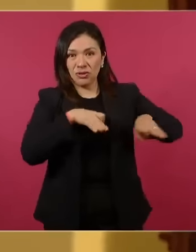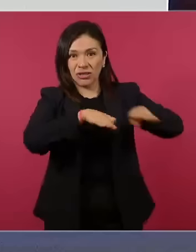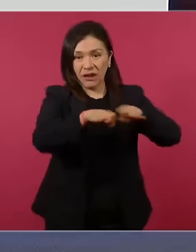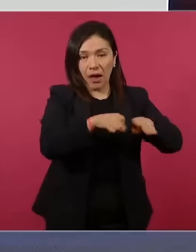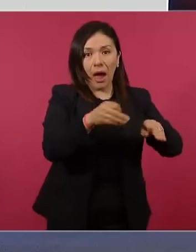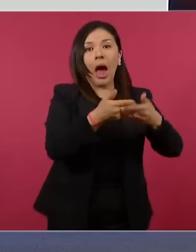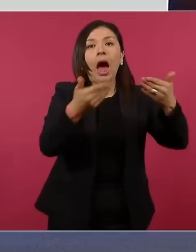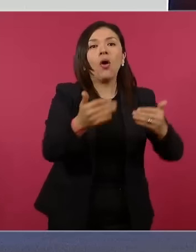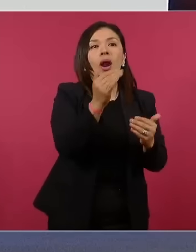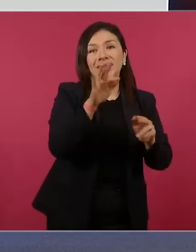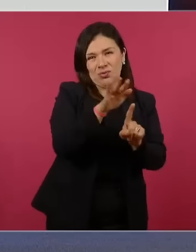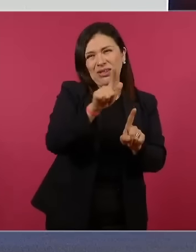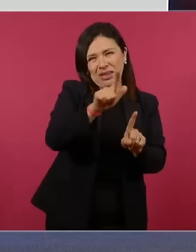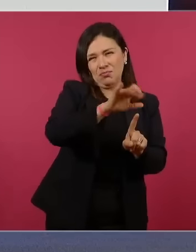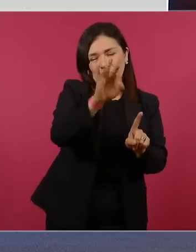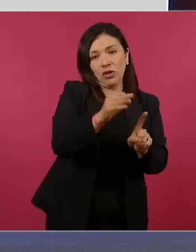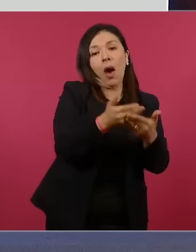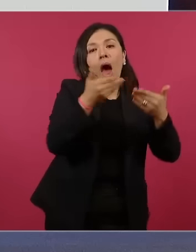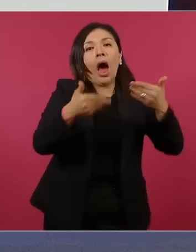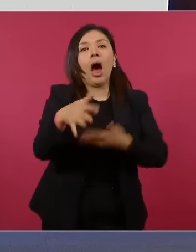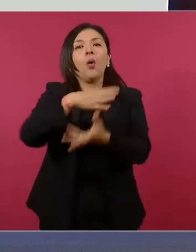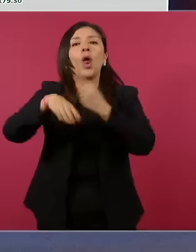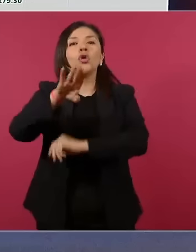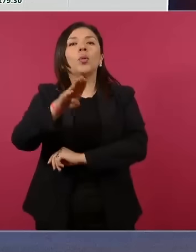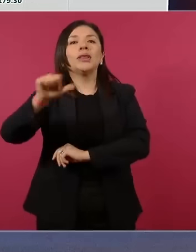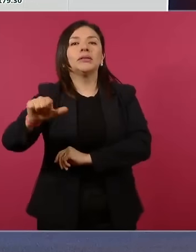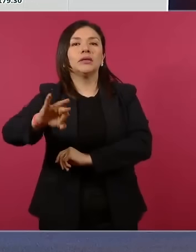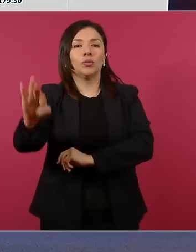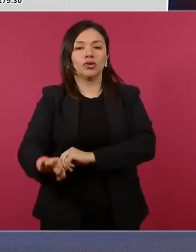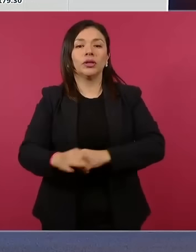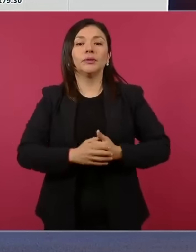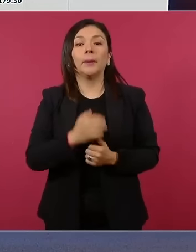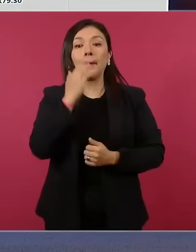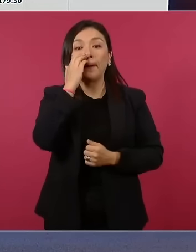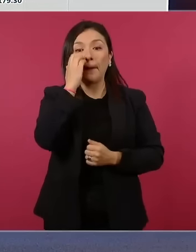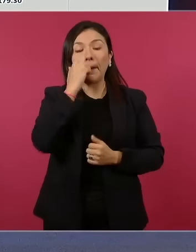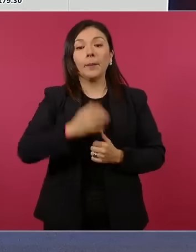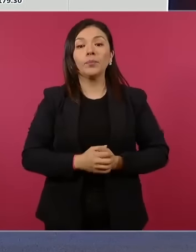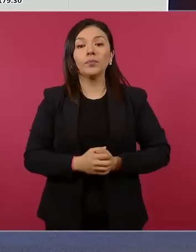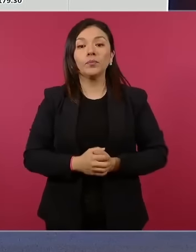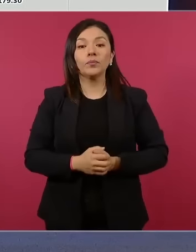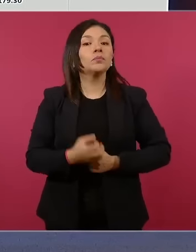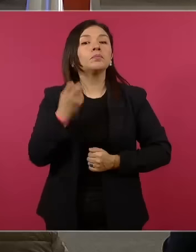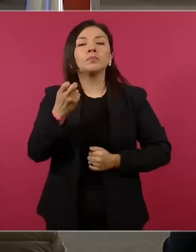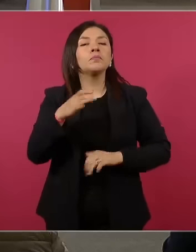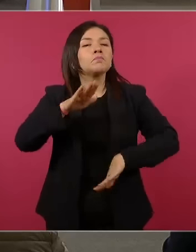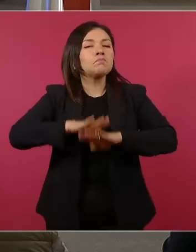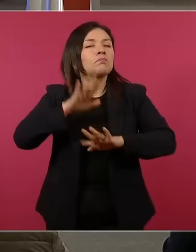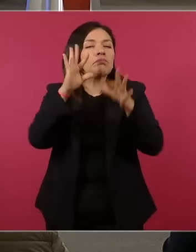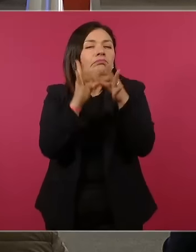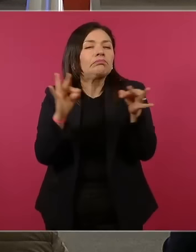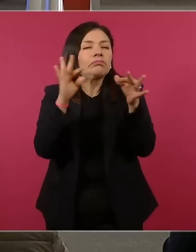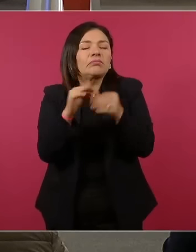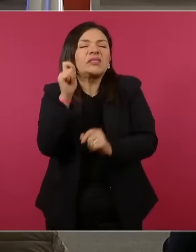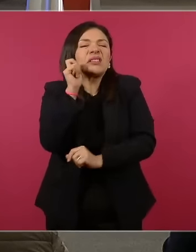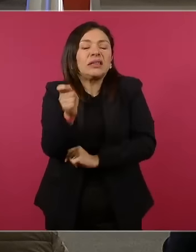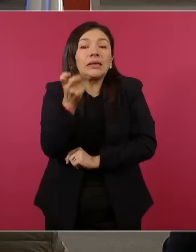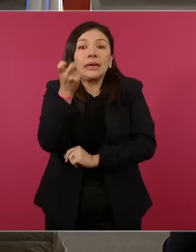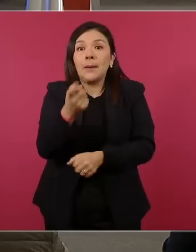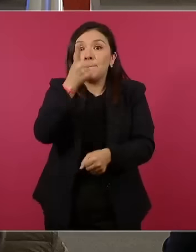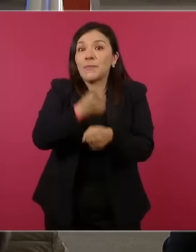a 96%. Si pueden pasar la siguiente, solamente para detallar y describir un poco de este